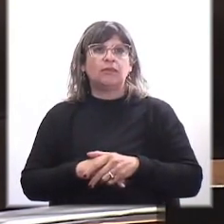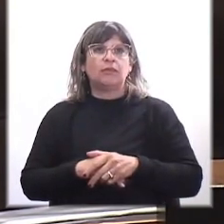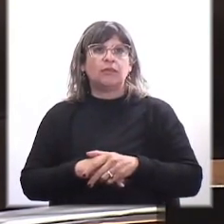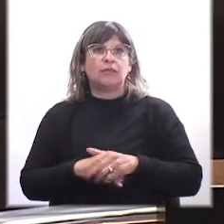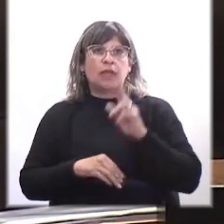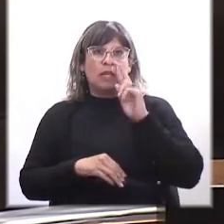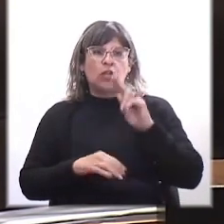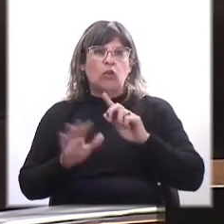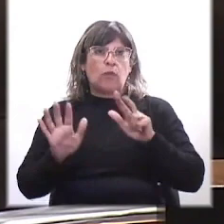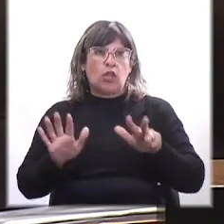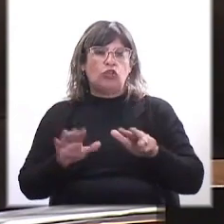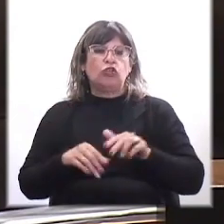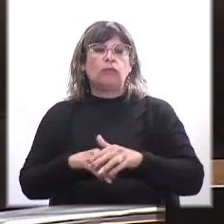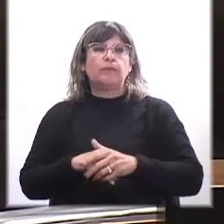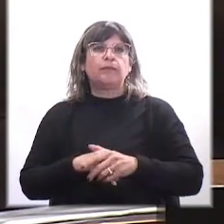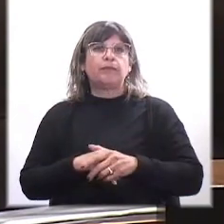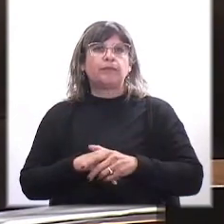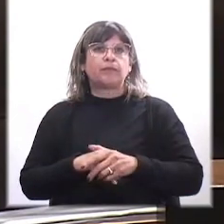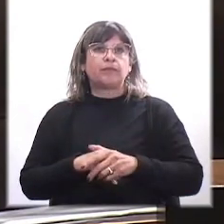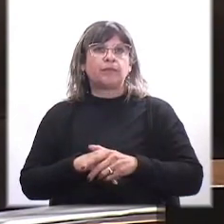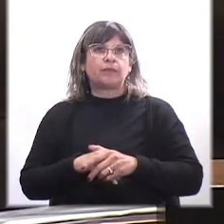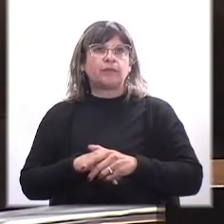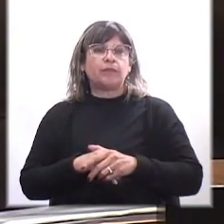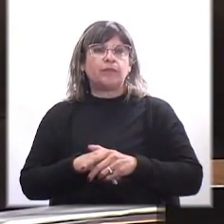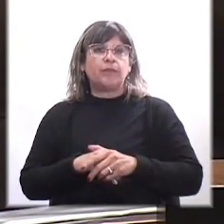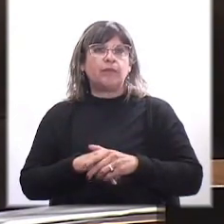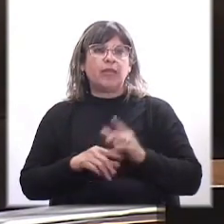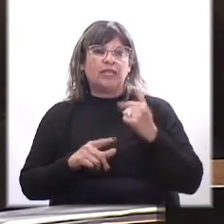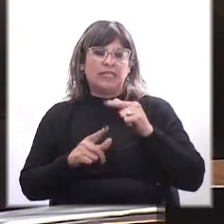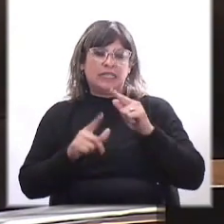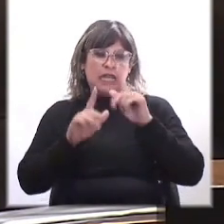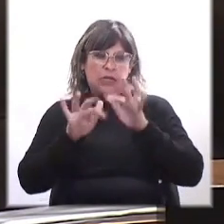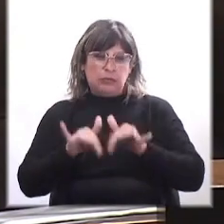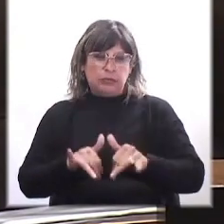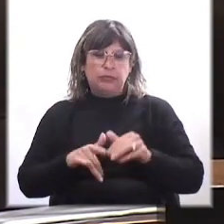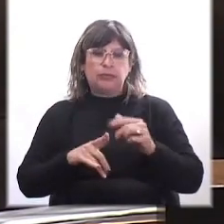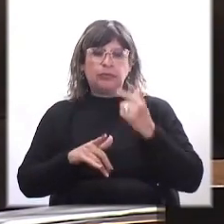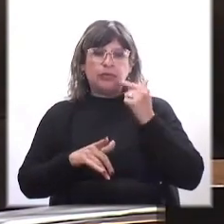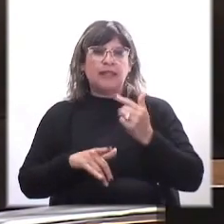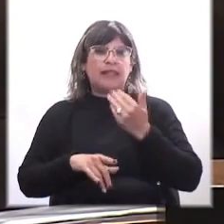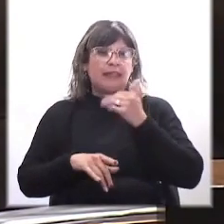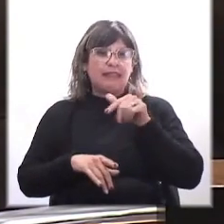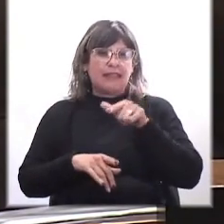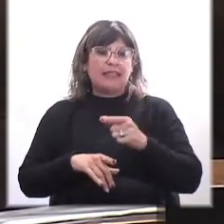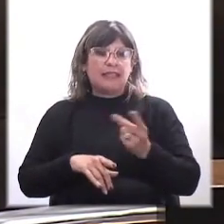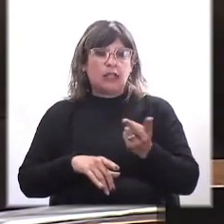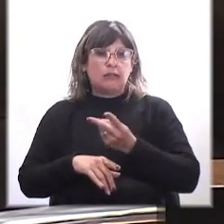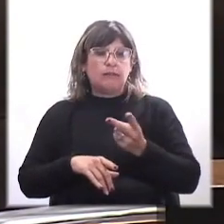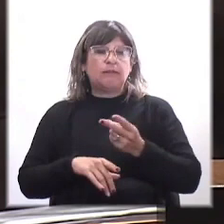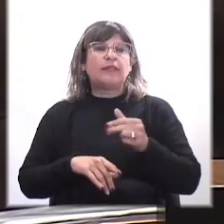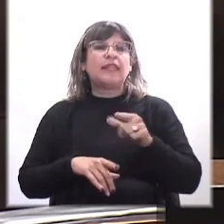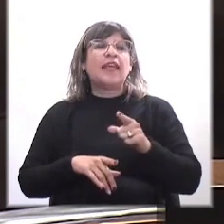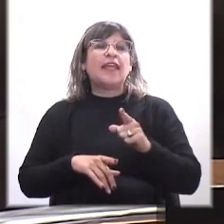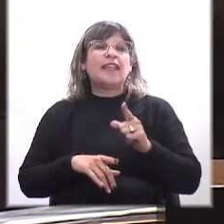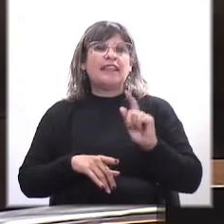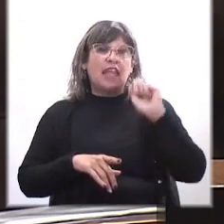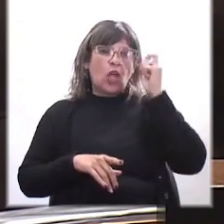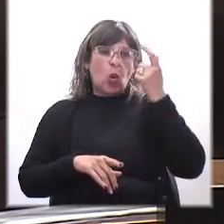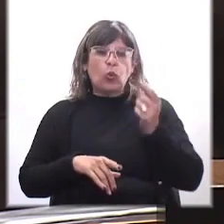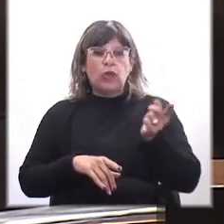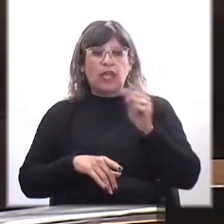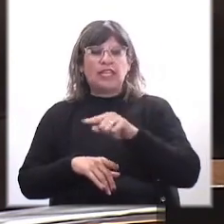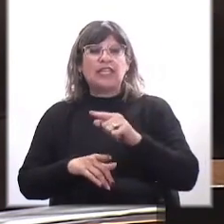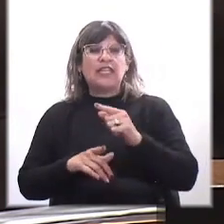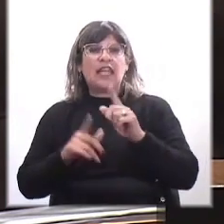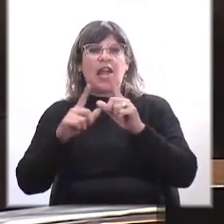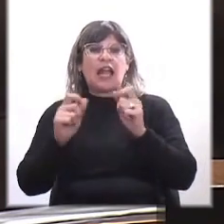En el 2008 se suscribe un memorando de entendimiento entre UTE, ANCAP y